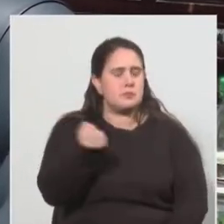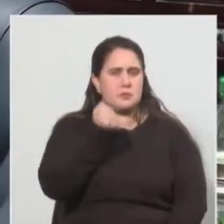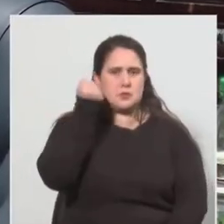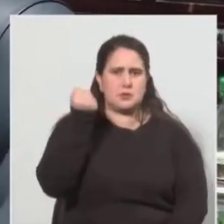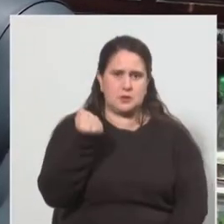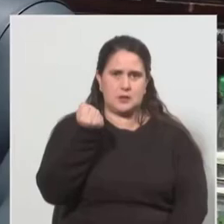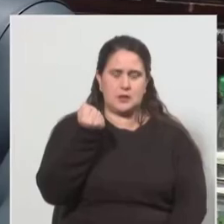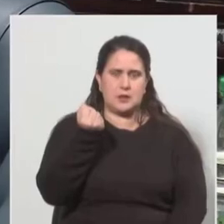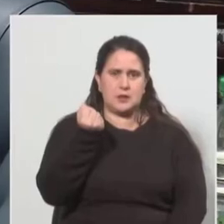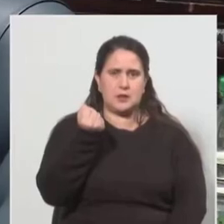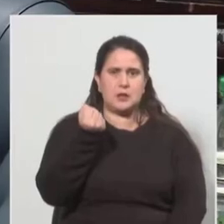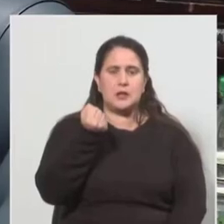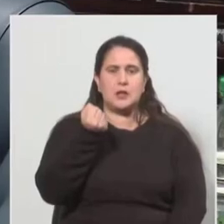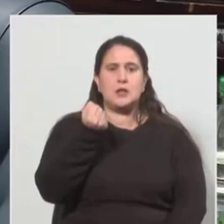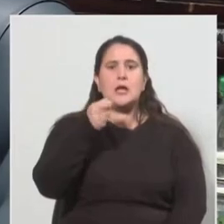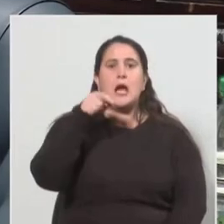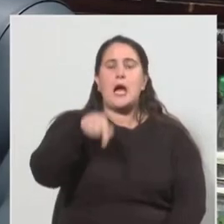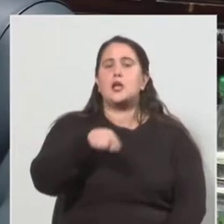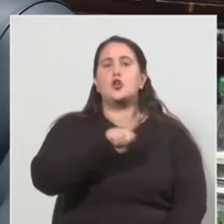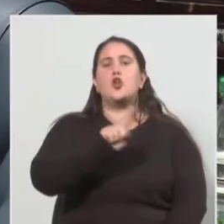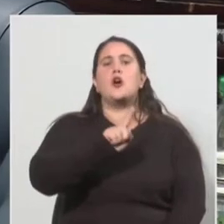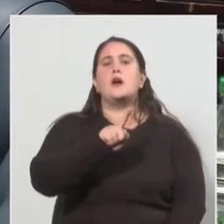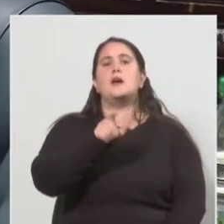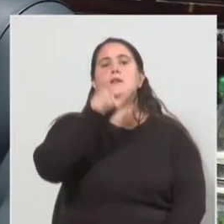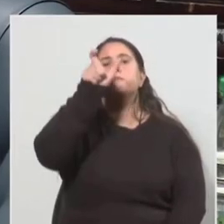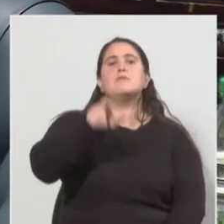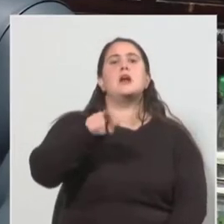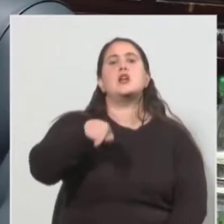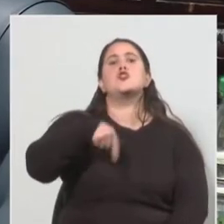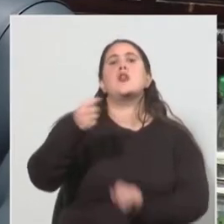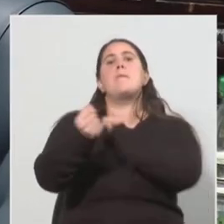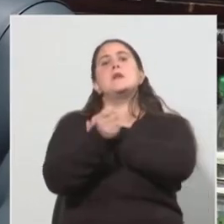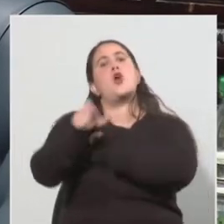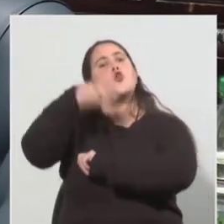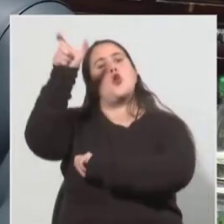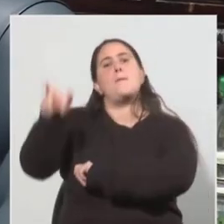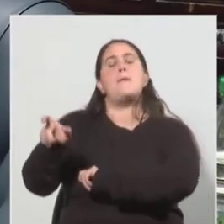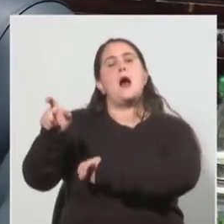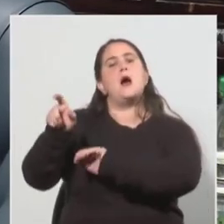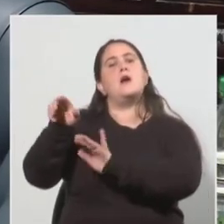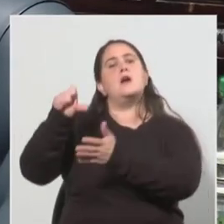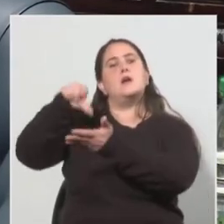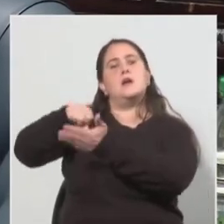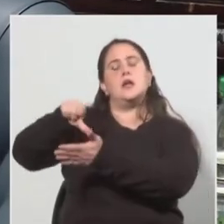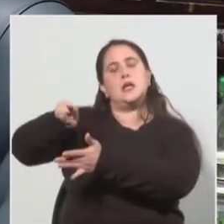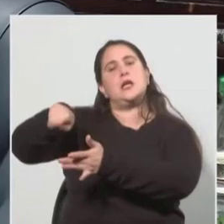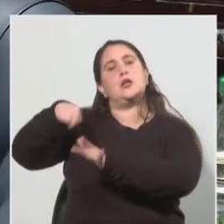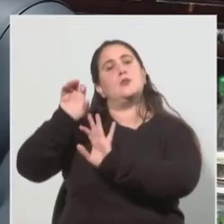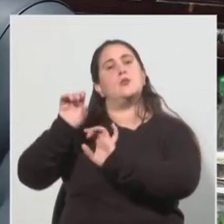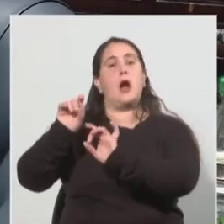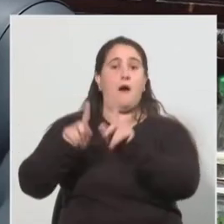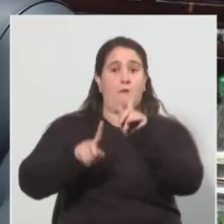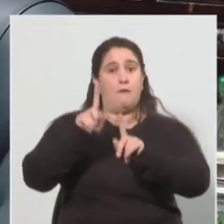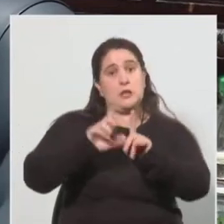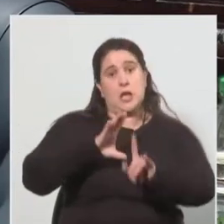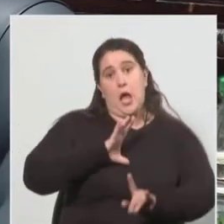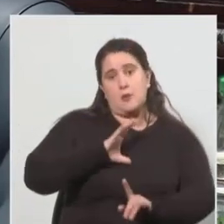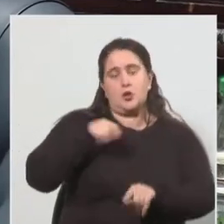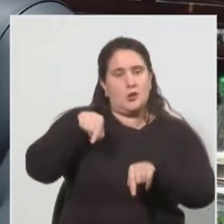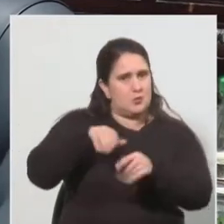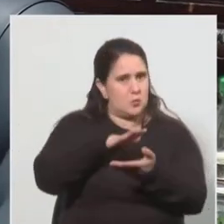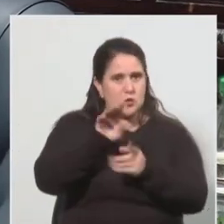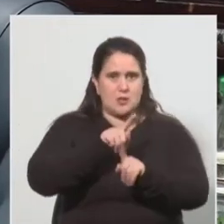importante. No se trataba aquí de un compatriota apresado en el exterior que estaba cumpliendo una condena, como ocurre en tantos